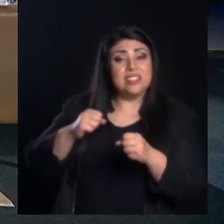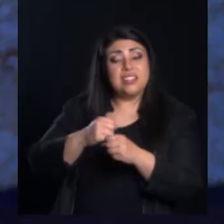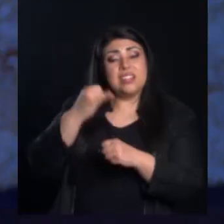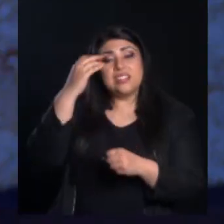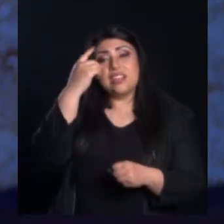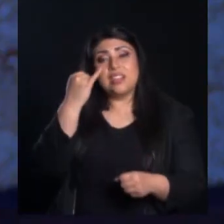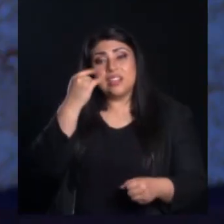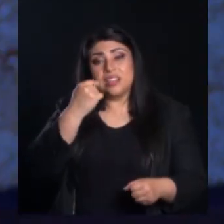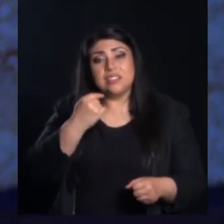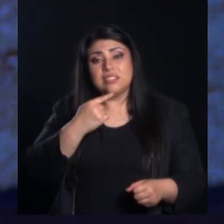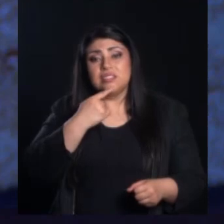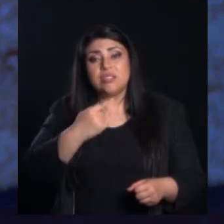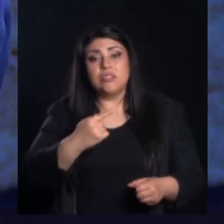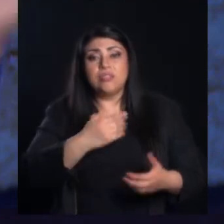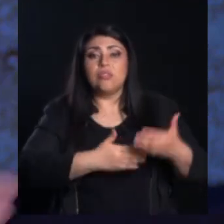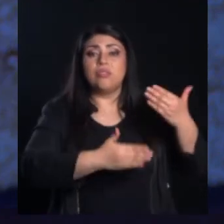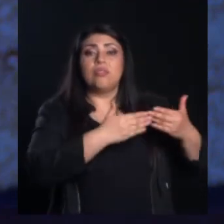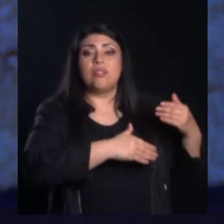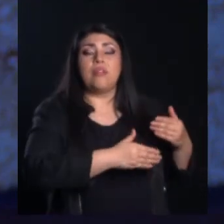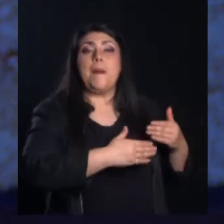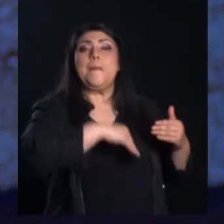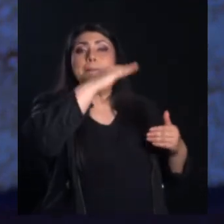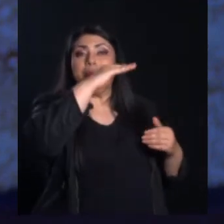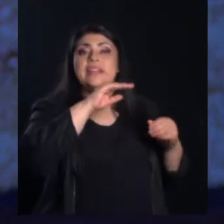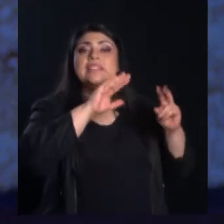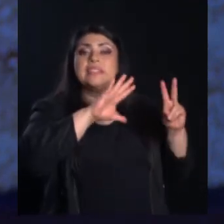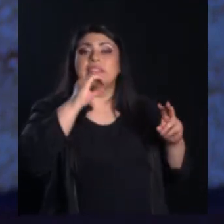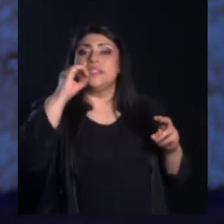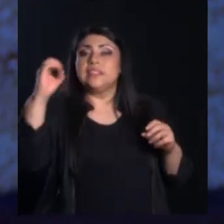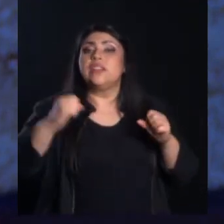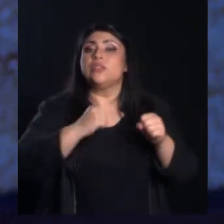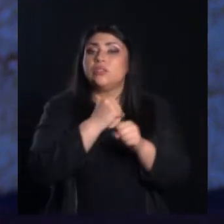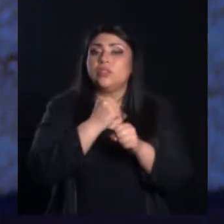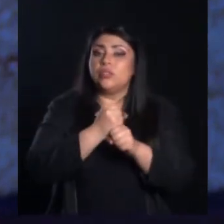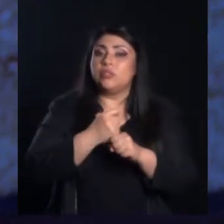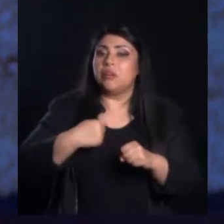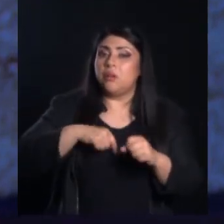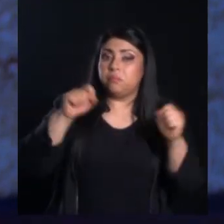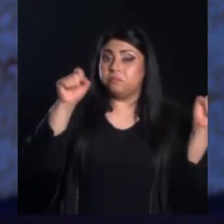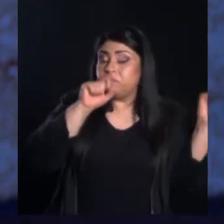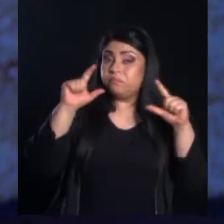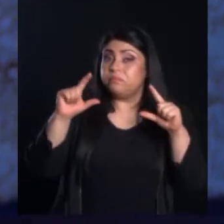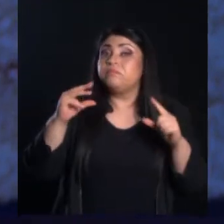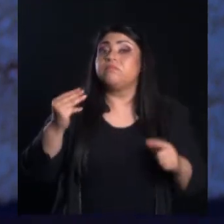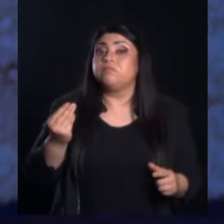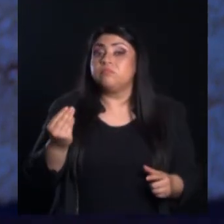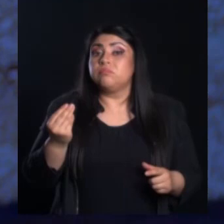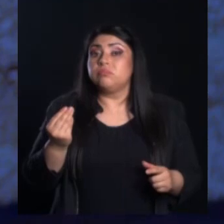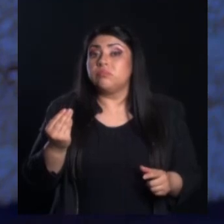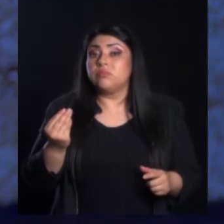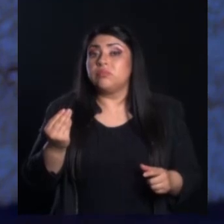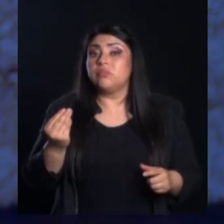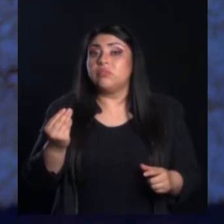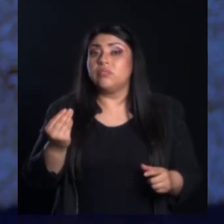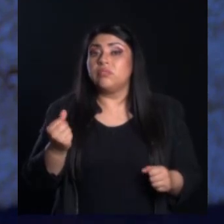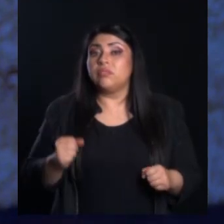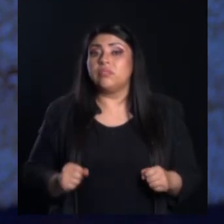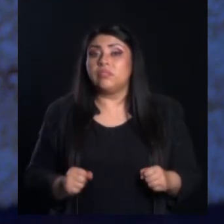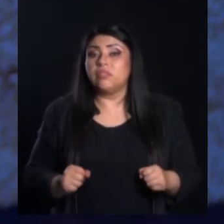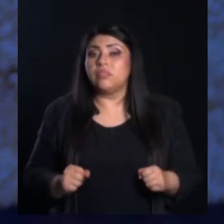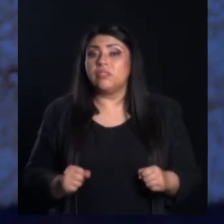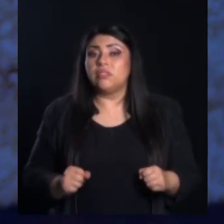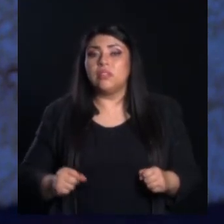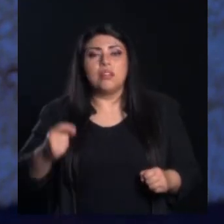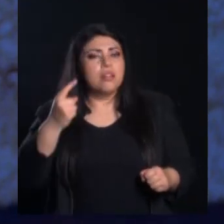justamente más de más de 700 años y es impactante porque solamente para ella y soltando ya algunos